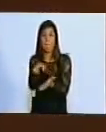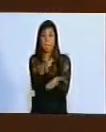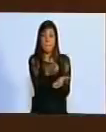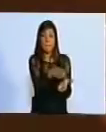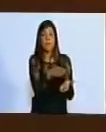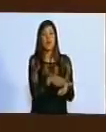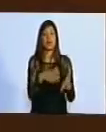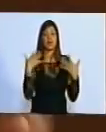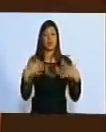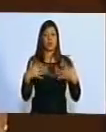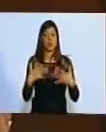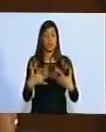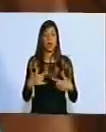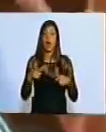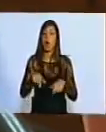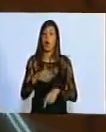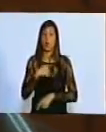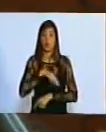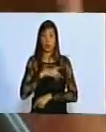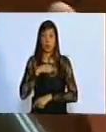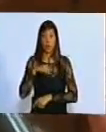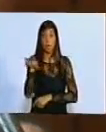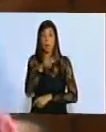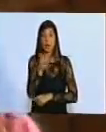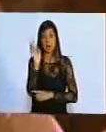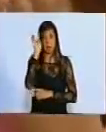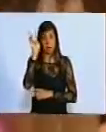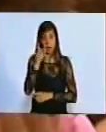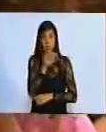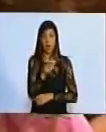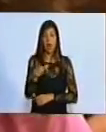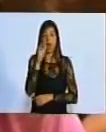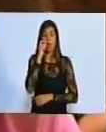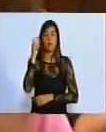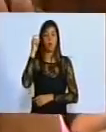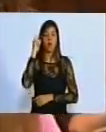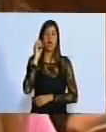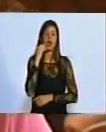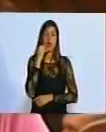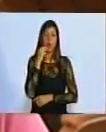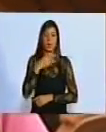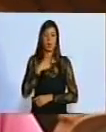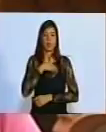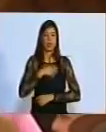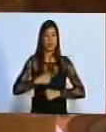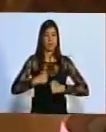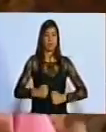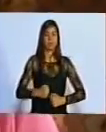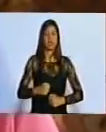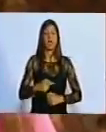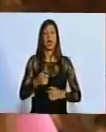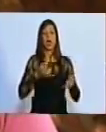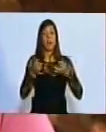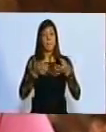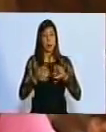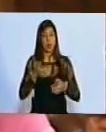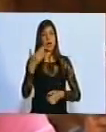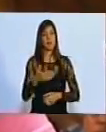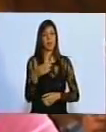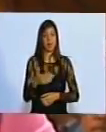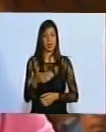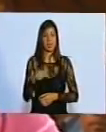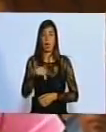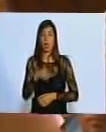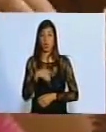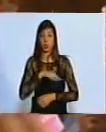lucha, pues hoy los venezolanos, los jóvenes, las mujeres, destacamos esta importancia y que hoy